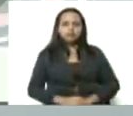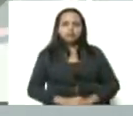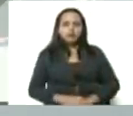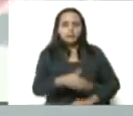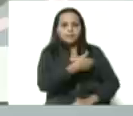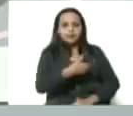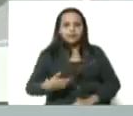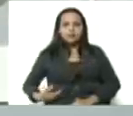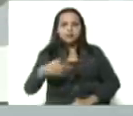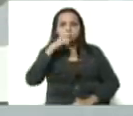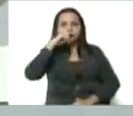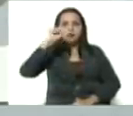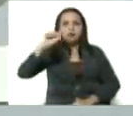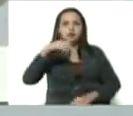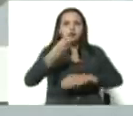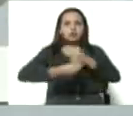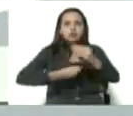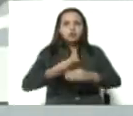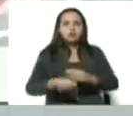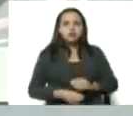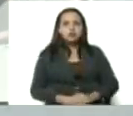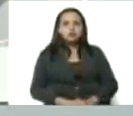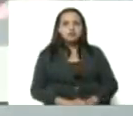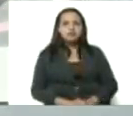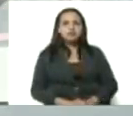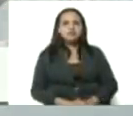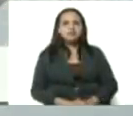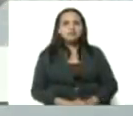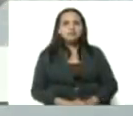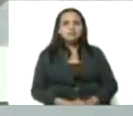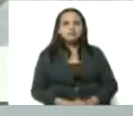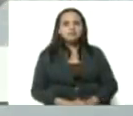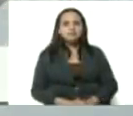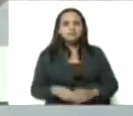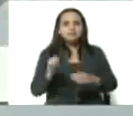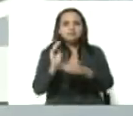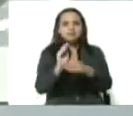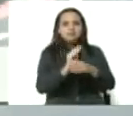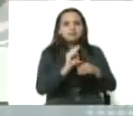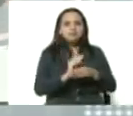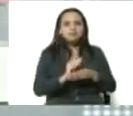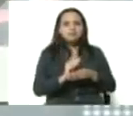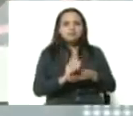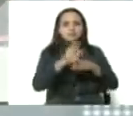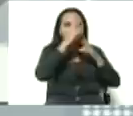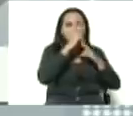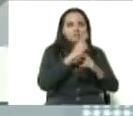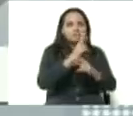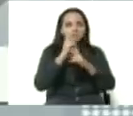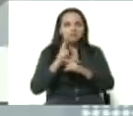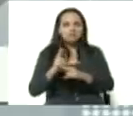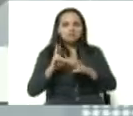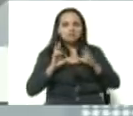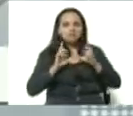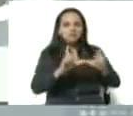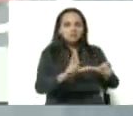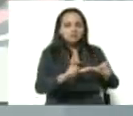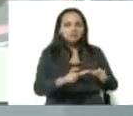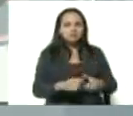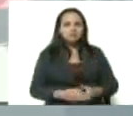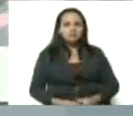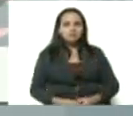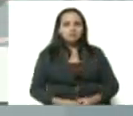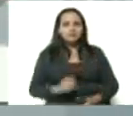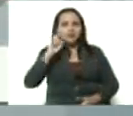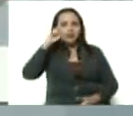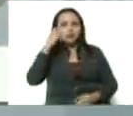presidente Nicolás Maduro ha hecho reiterados llamados al cumplimiento y al respeto de la cuarentena en medio